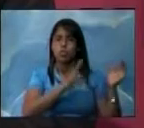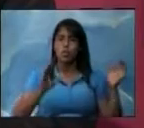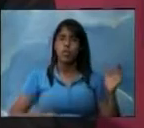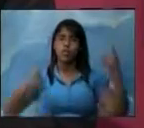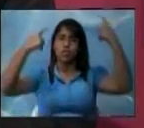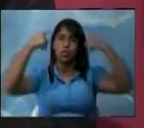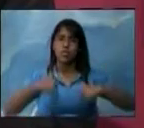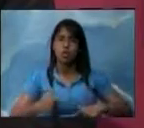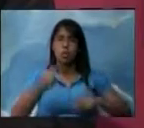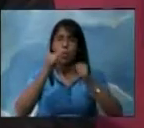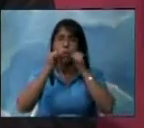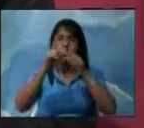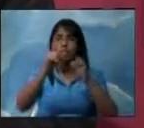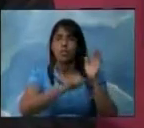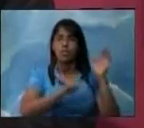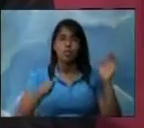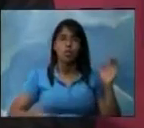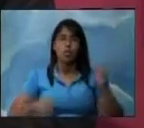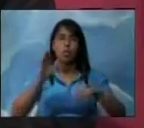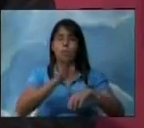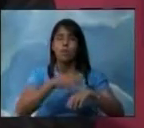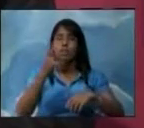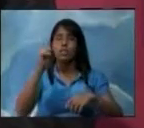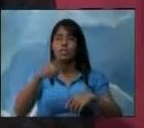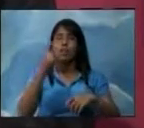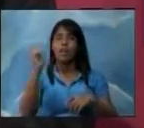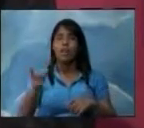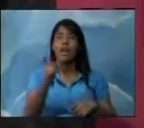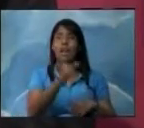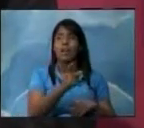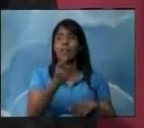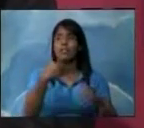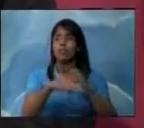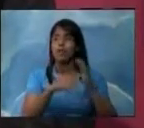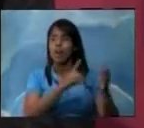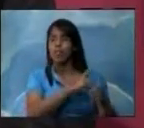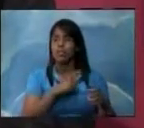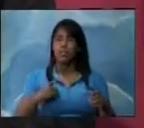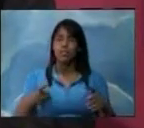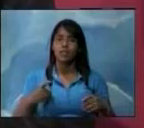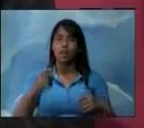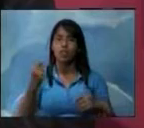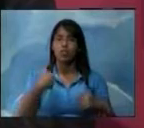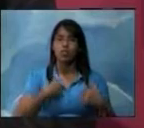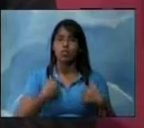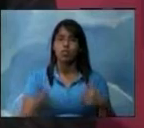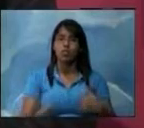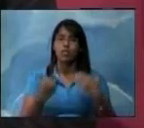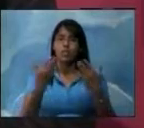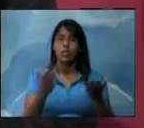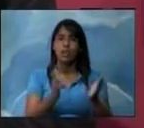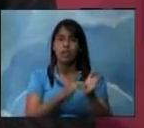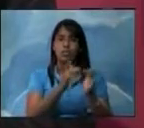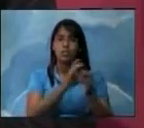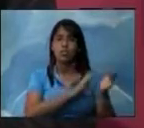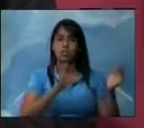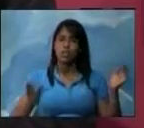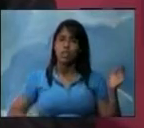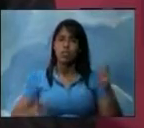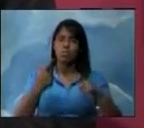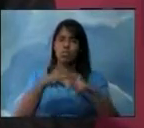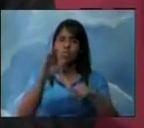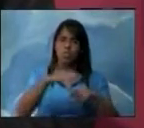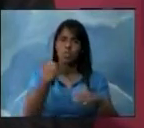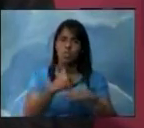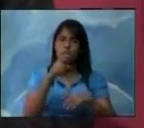somos. Bendito sea el Señor. Porque si no, la gente va a decir: ah, no, yo me entregara al evangelio, pero para andar como